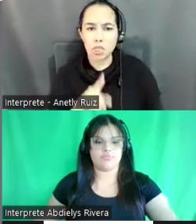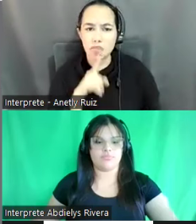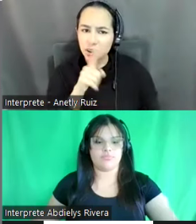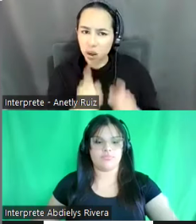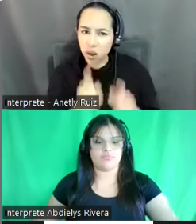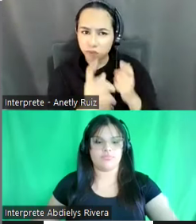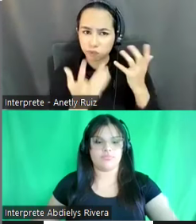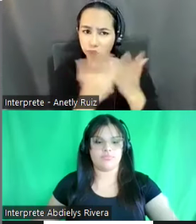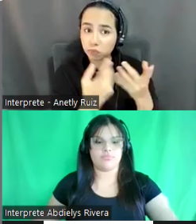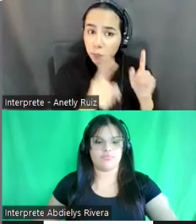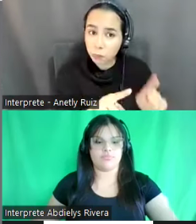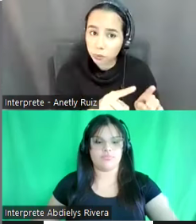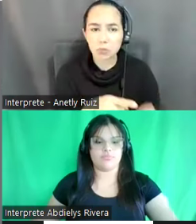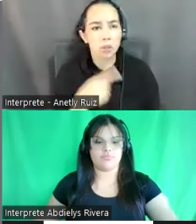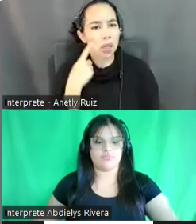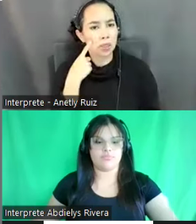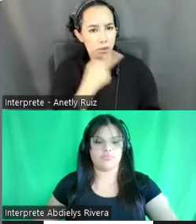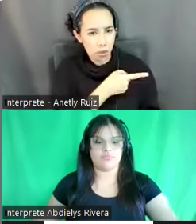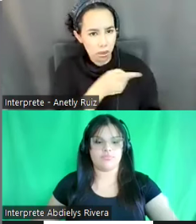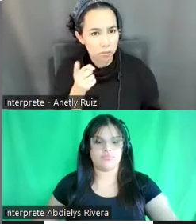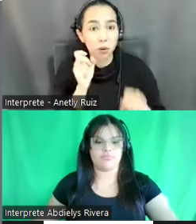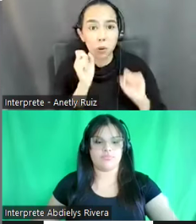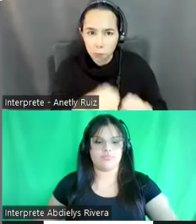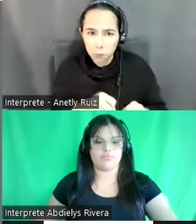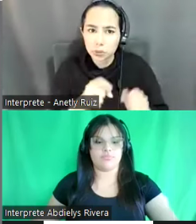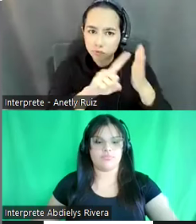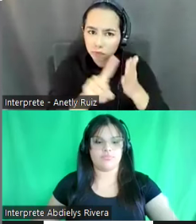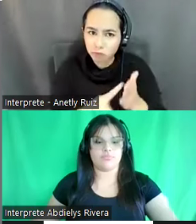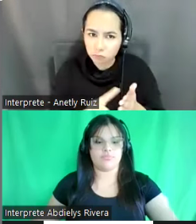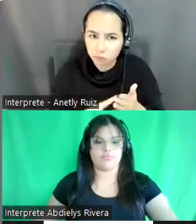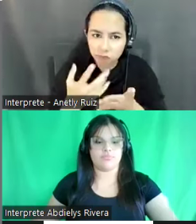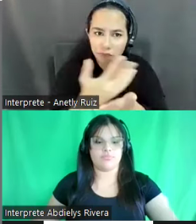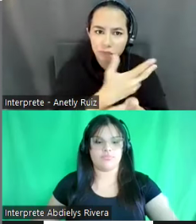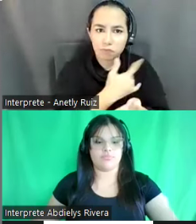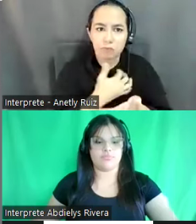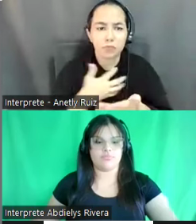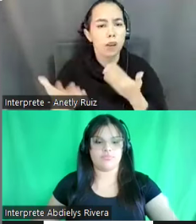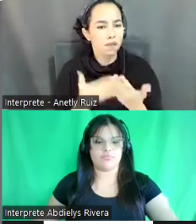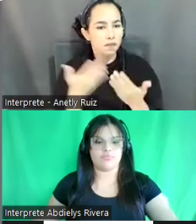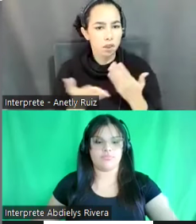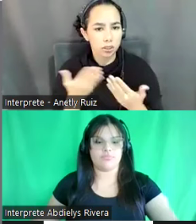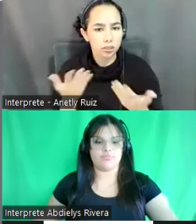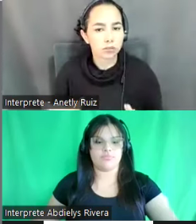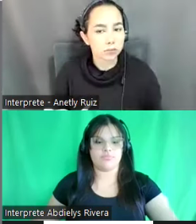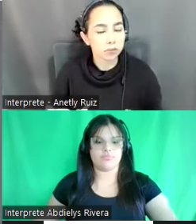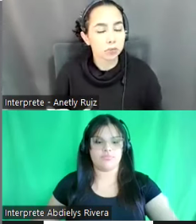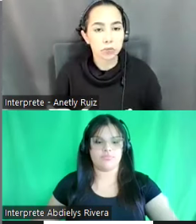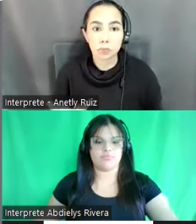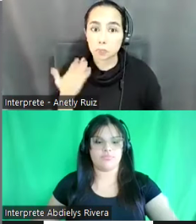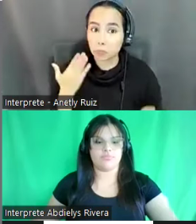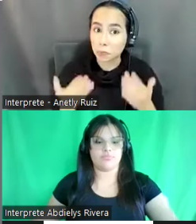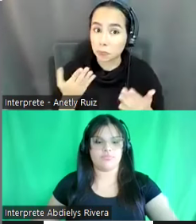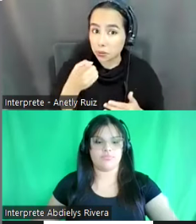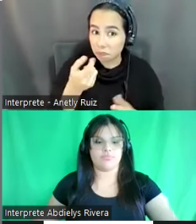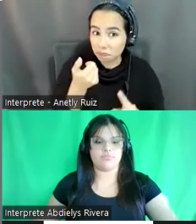porque es un escenario que tiene la capacidad de recopilar esas estadísticas. Así que me parece un muy buen tema de disertación de